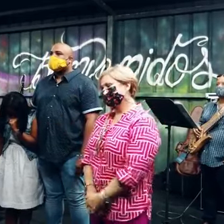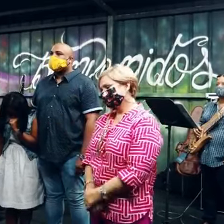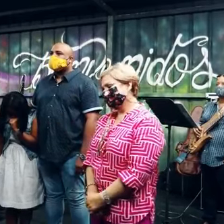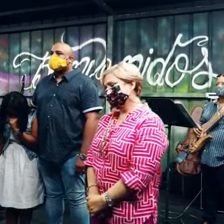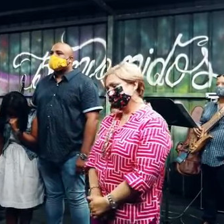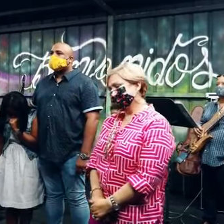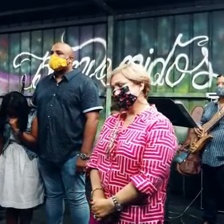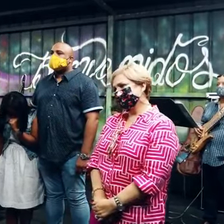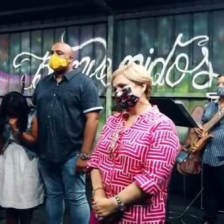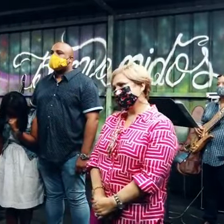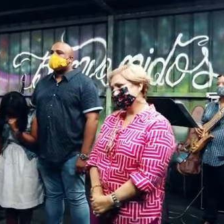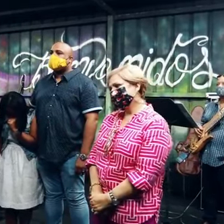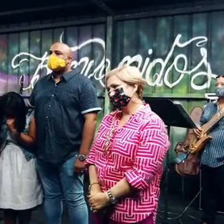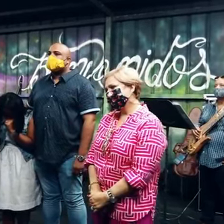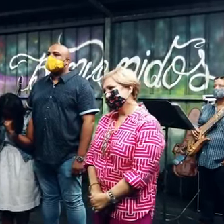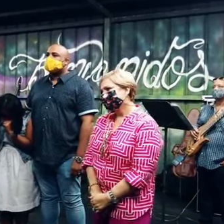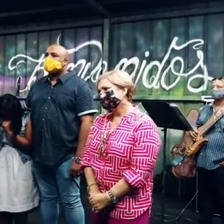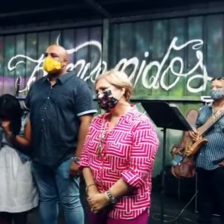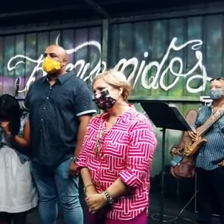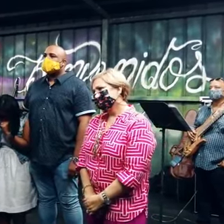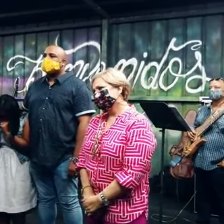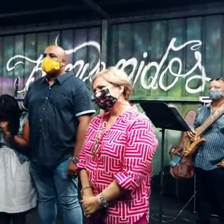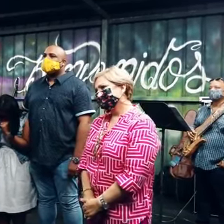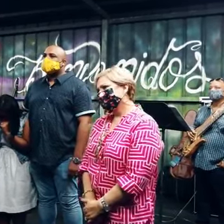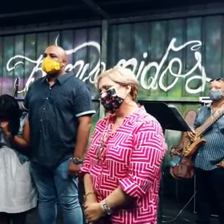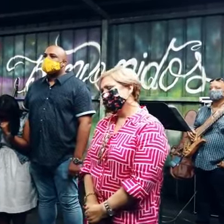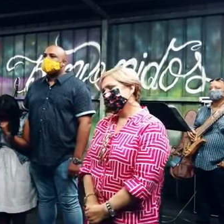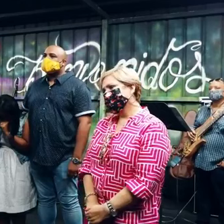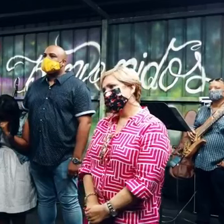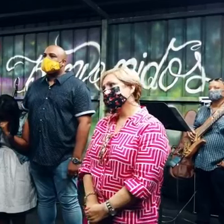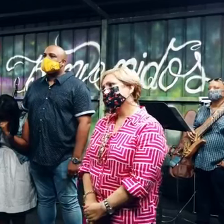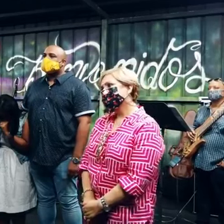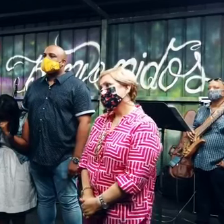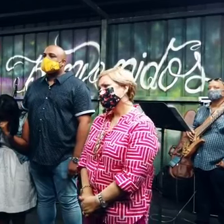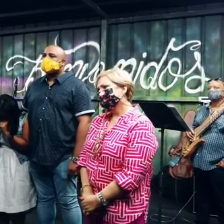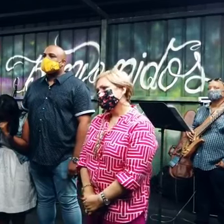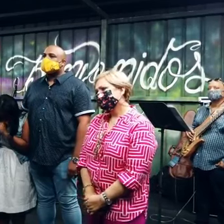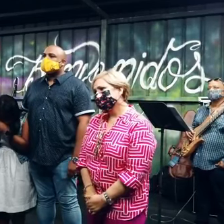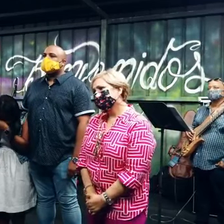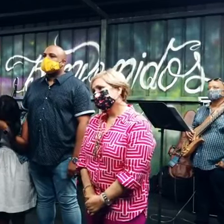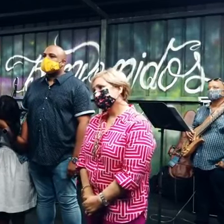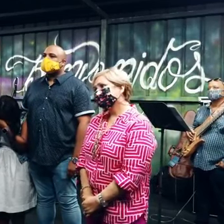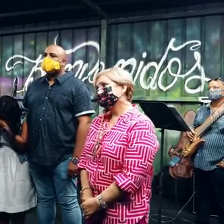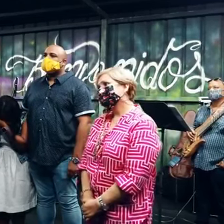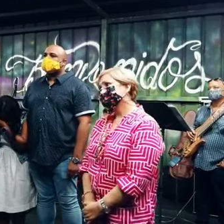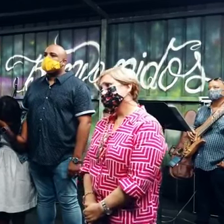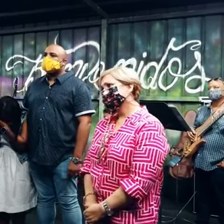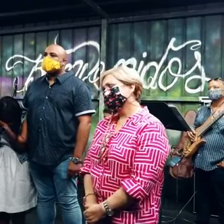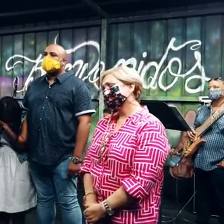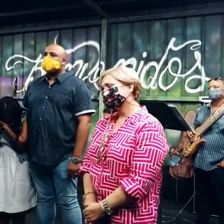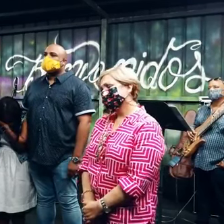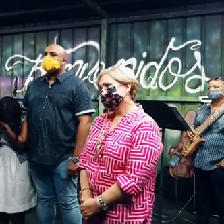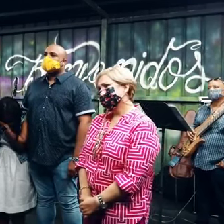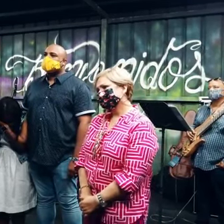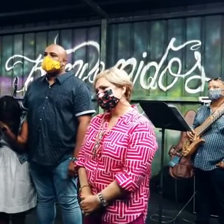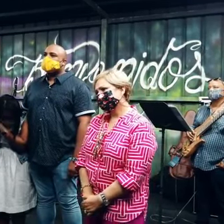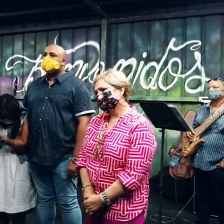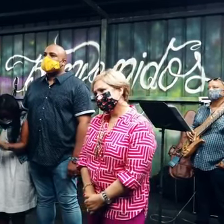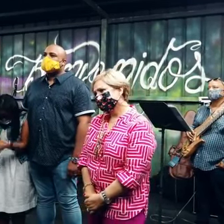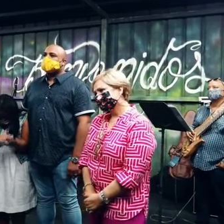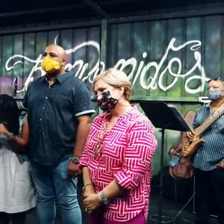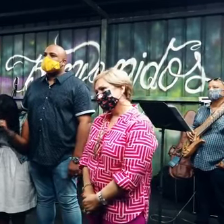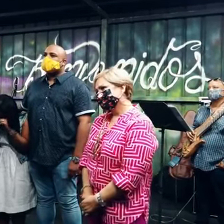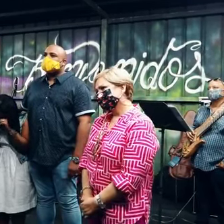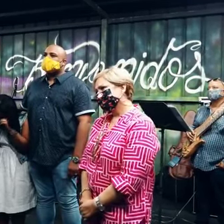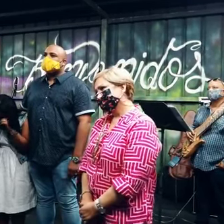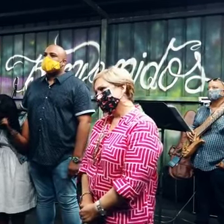ser tú. No te doy opciones. Camina hacia el frente. Porque eres muro. Y si quieres